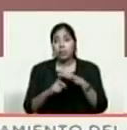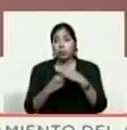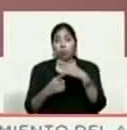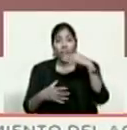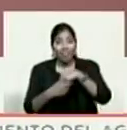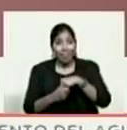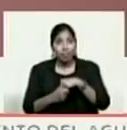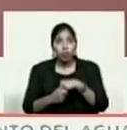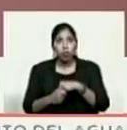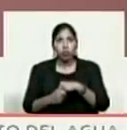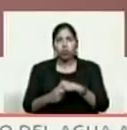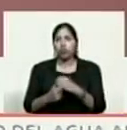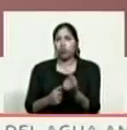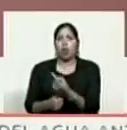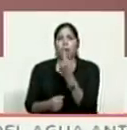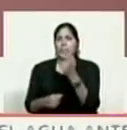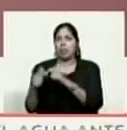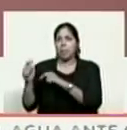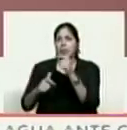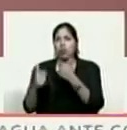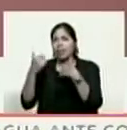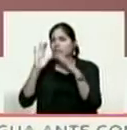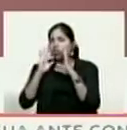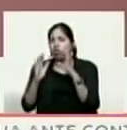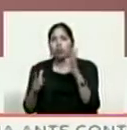solamente aquellos hospitales que atendían a los chavistas.